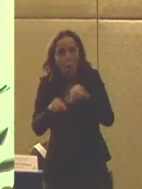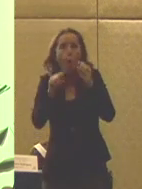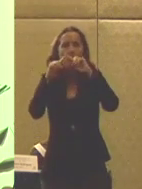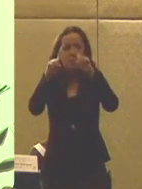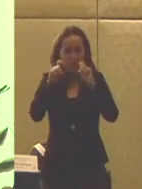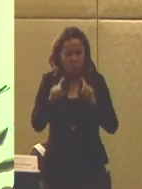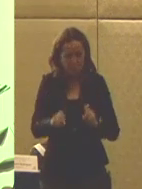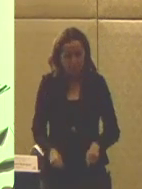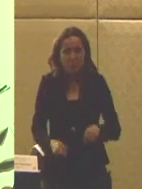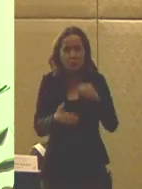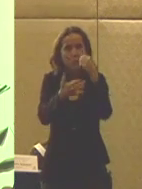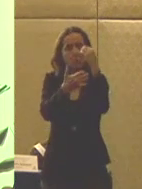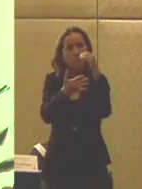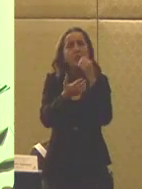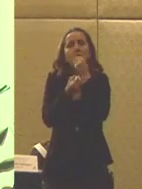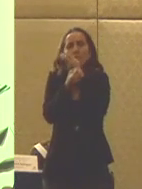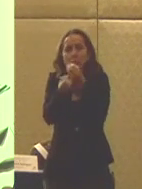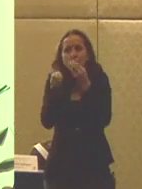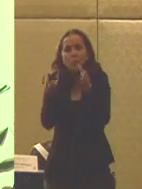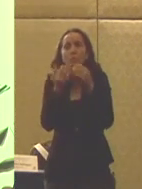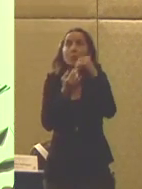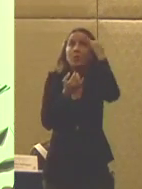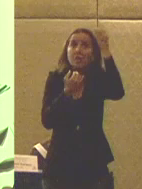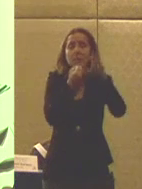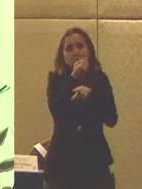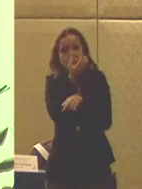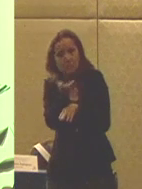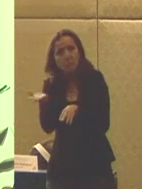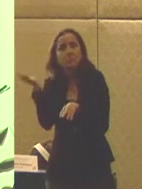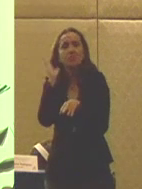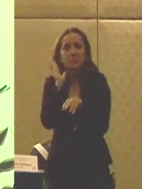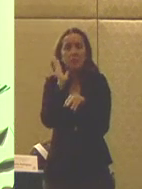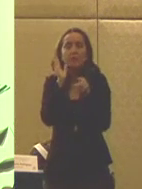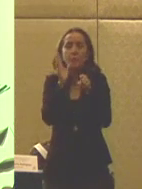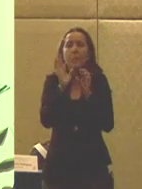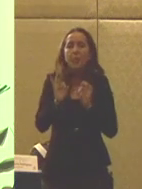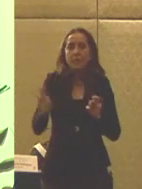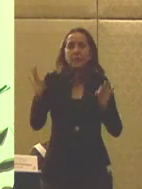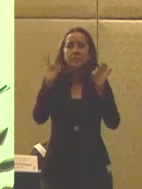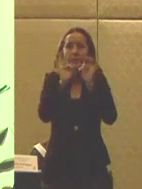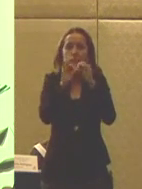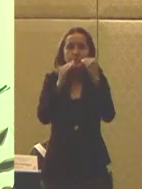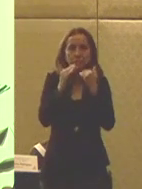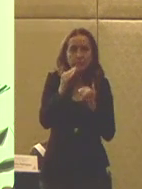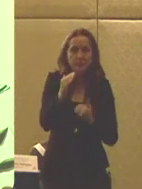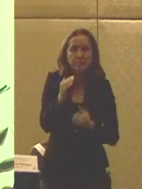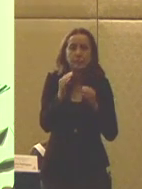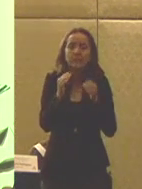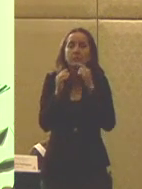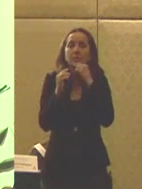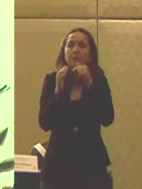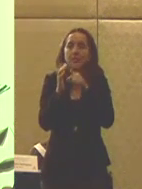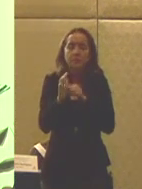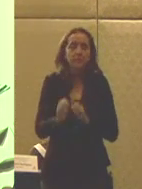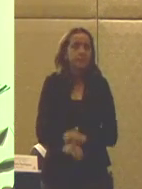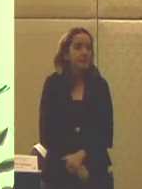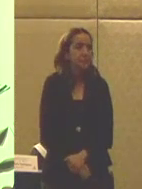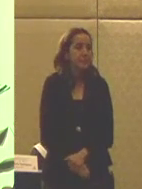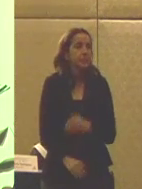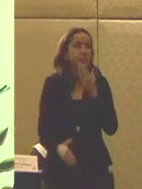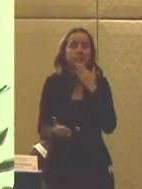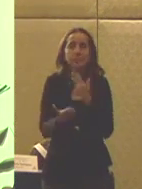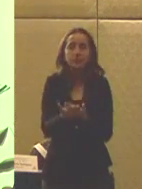personal, la sistematización y la conclusión y la emisión del análisis del documento final. Muchas gracias.